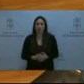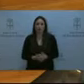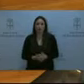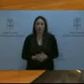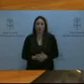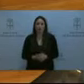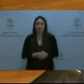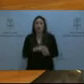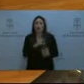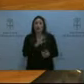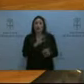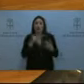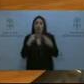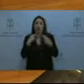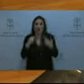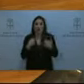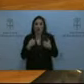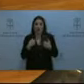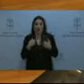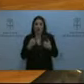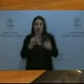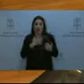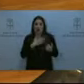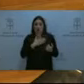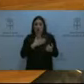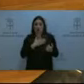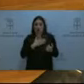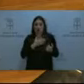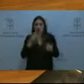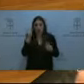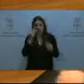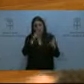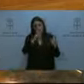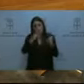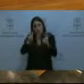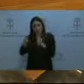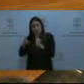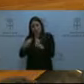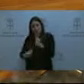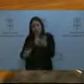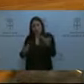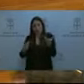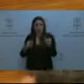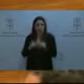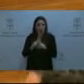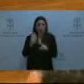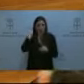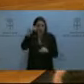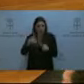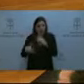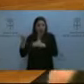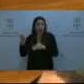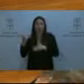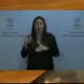Señor diputado, a mí también me parece que más que las Termópilas y Jerjes y Leónidas y que, en fin, la Salamina